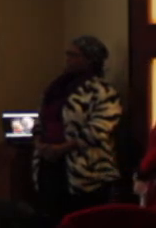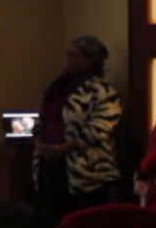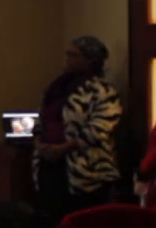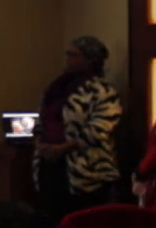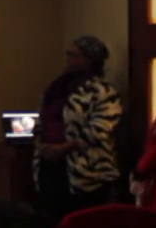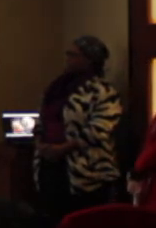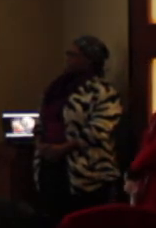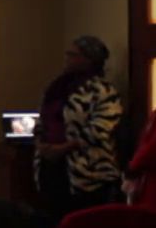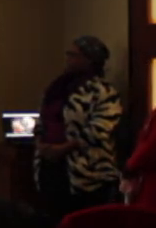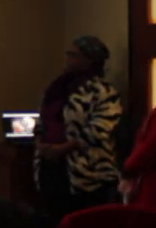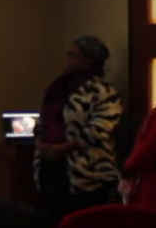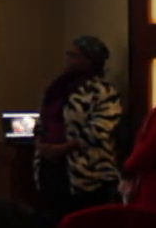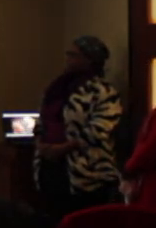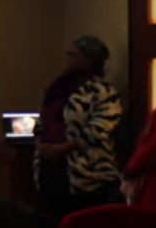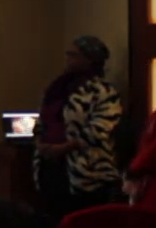fobae.